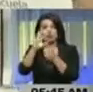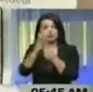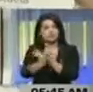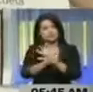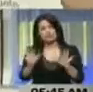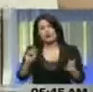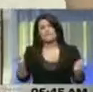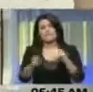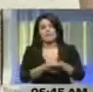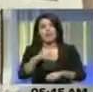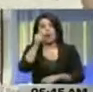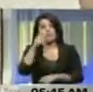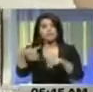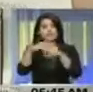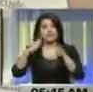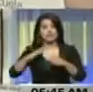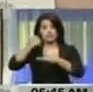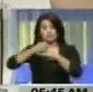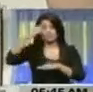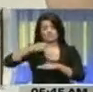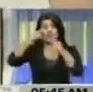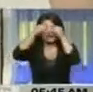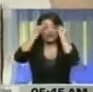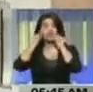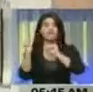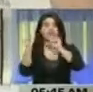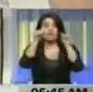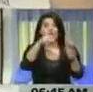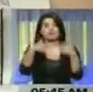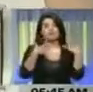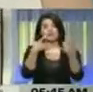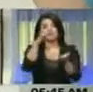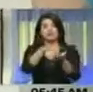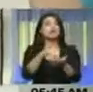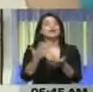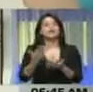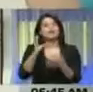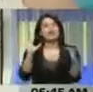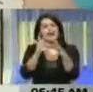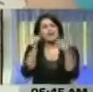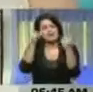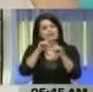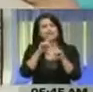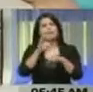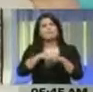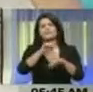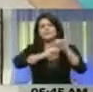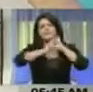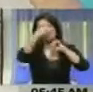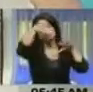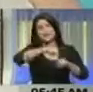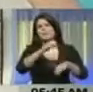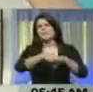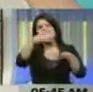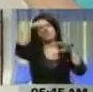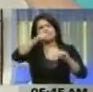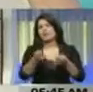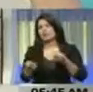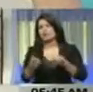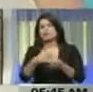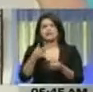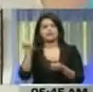la ceremonia. ¿Qué importancia tiene ese alianza internacional y sobre todo el antiimperialismo que tanto daño le ha hecho a nuestra patria y sobre todo